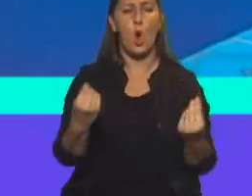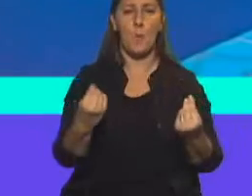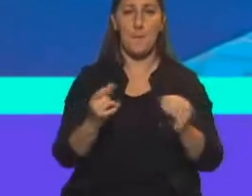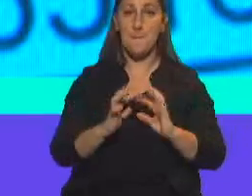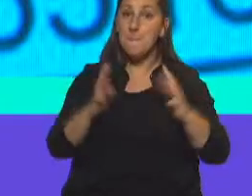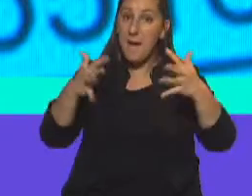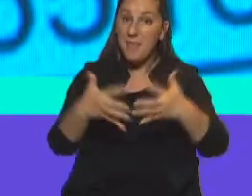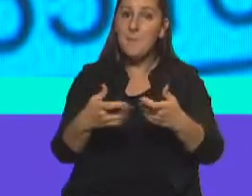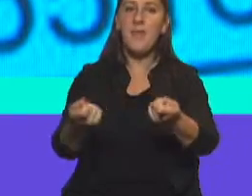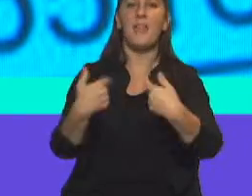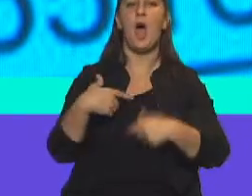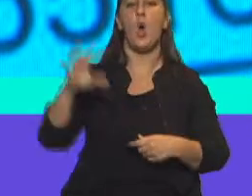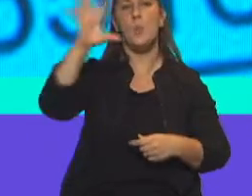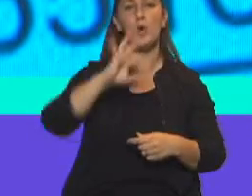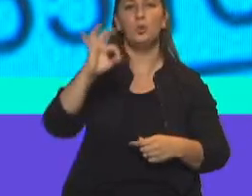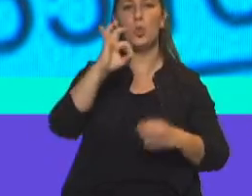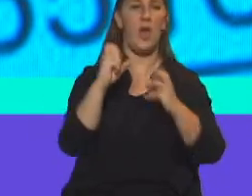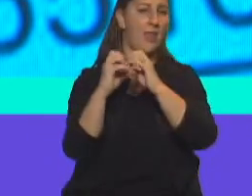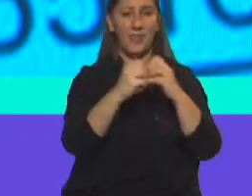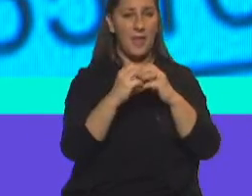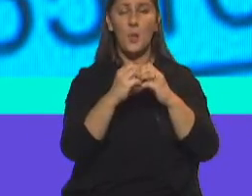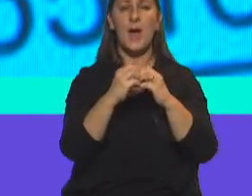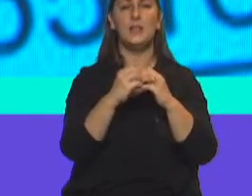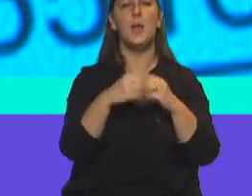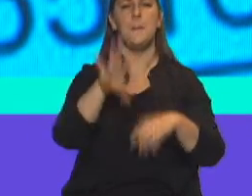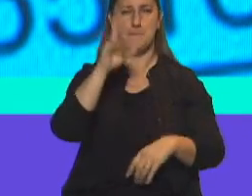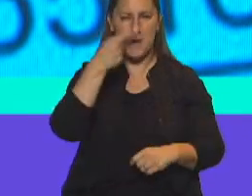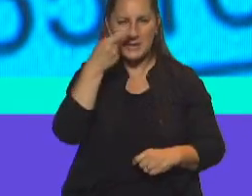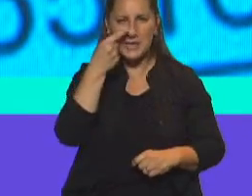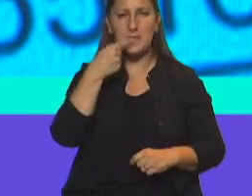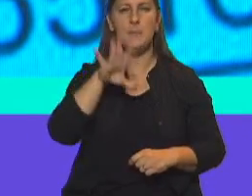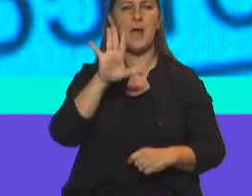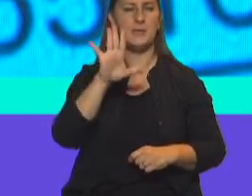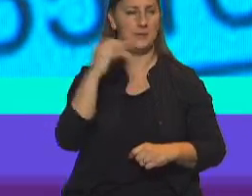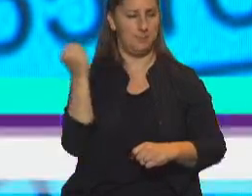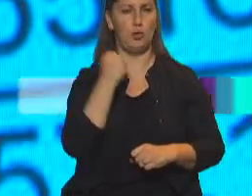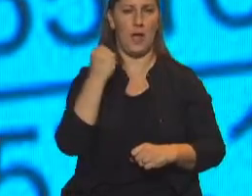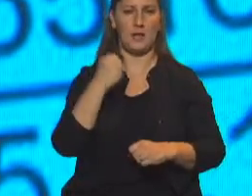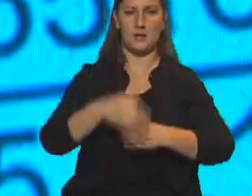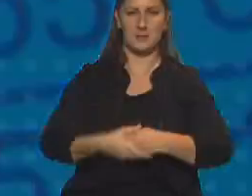está permitiendo que estos debates sean todavía más interesantes y mucho más ricos.